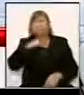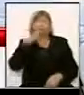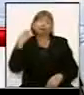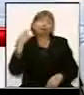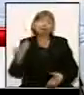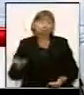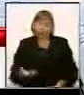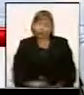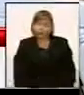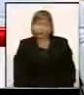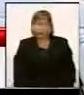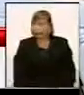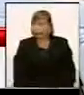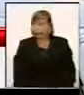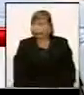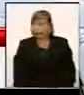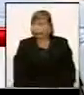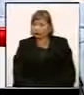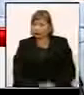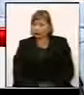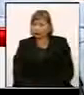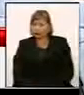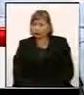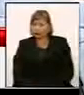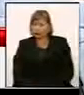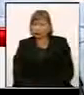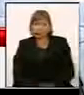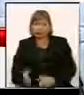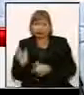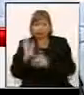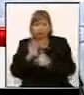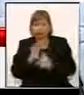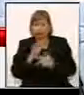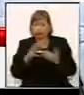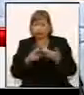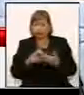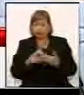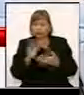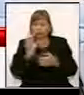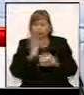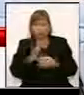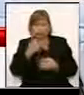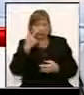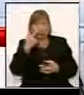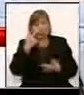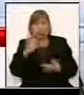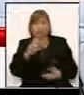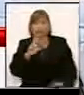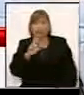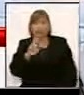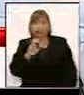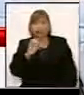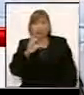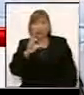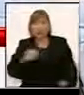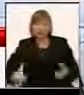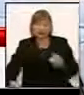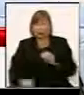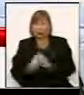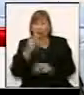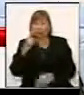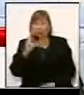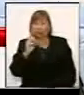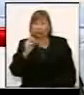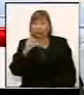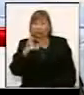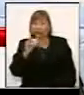muera. Eso es lo que han cortado en la presentación. Hay lugares conocidos como el volcán, ¿usted recuerda? El volcán. ¿Por qué